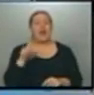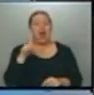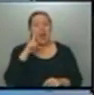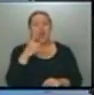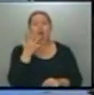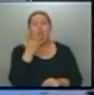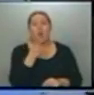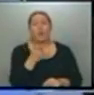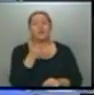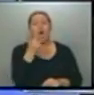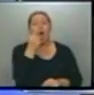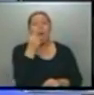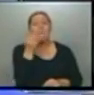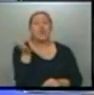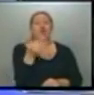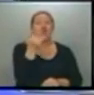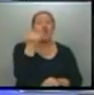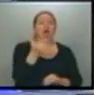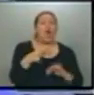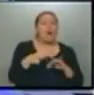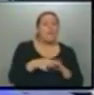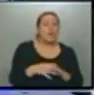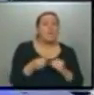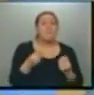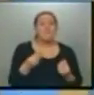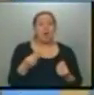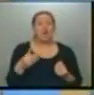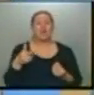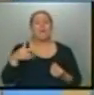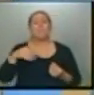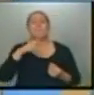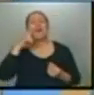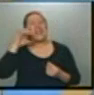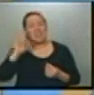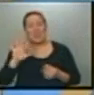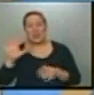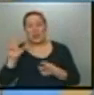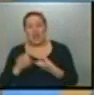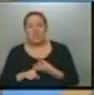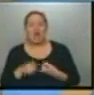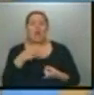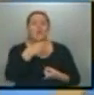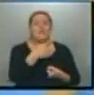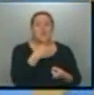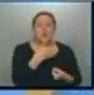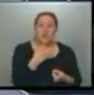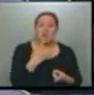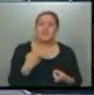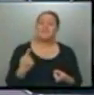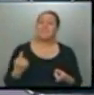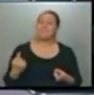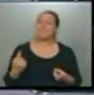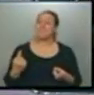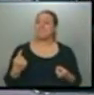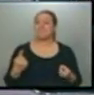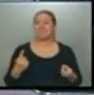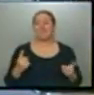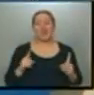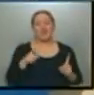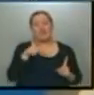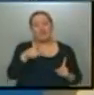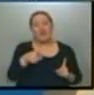Lali. ¿Por qué? Mariano estaba Martínez Mariano estaba casado. Upa. Este muchacho... Ese es un comentario no tuyo, Dani. Debería ser de Romina.